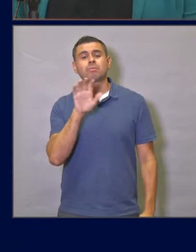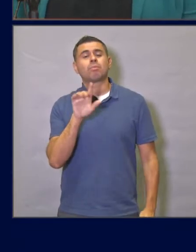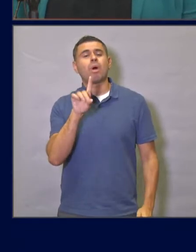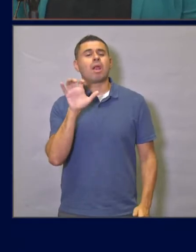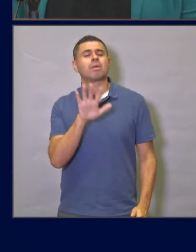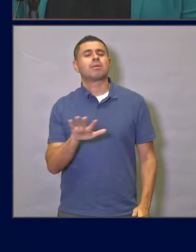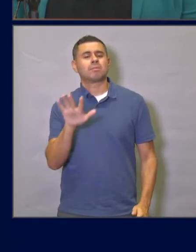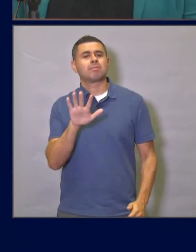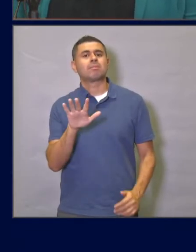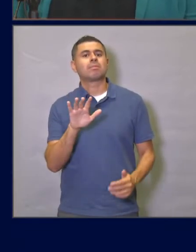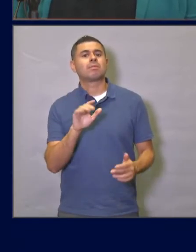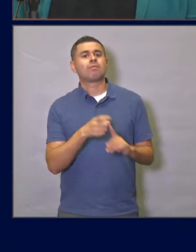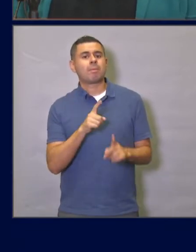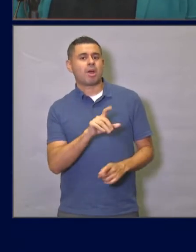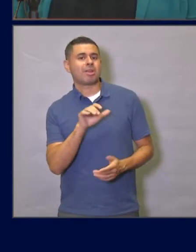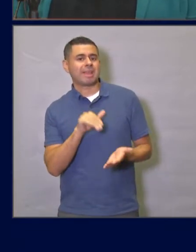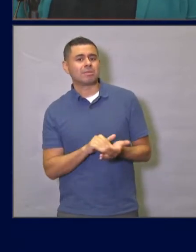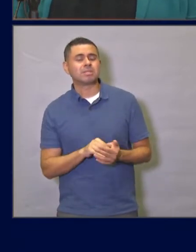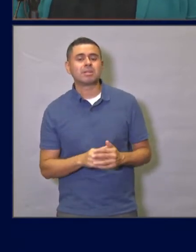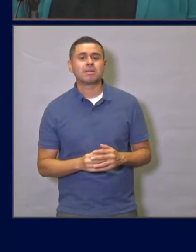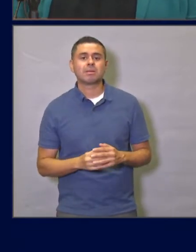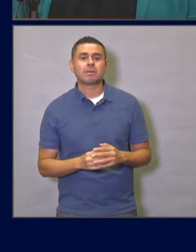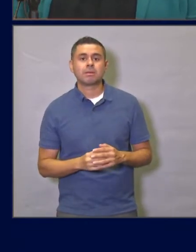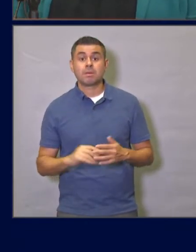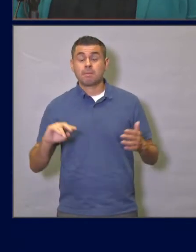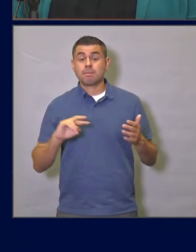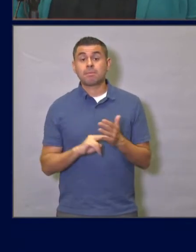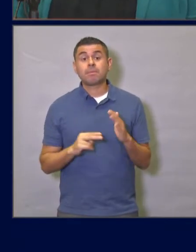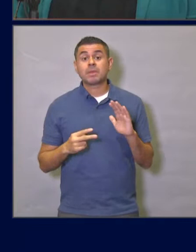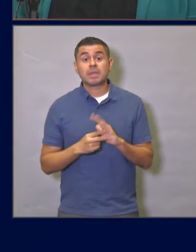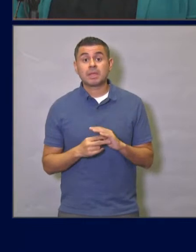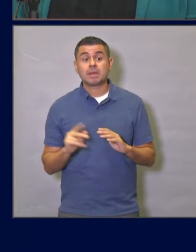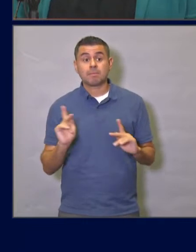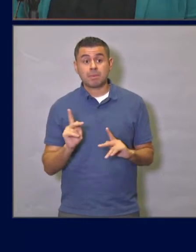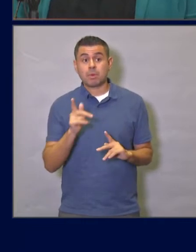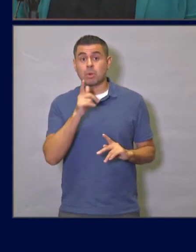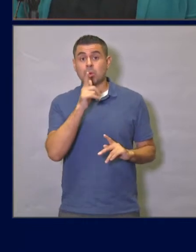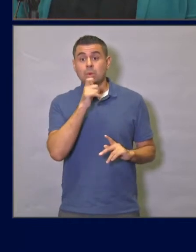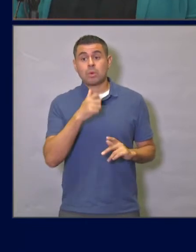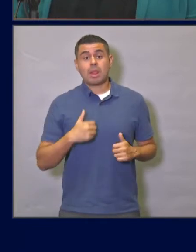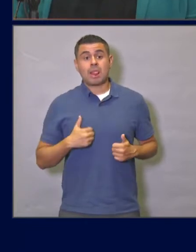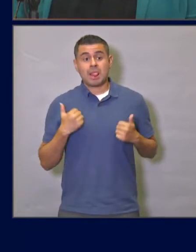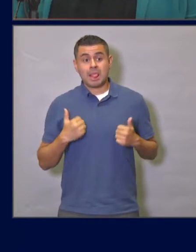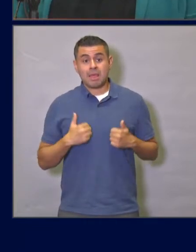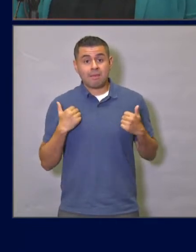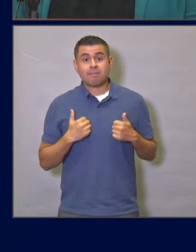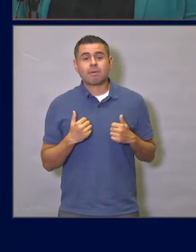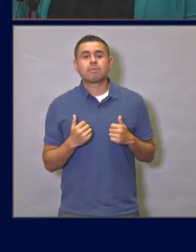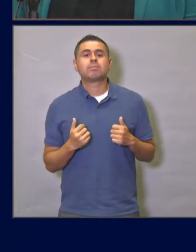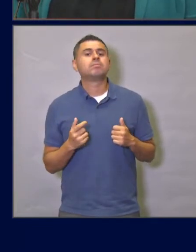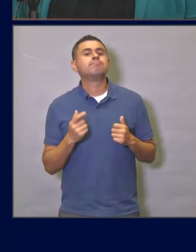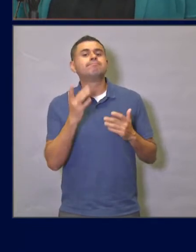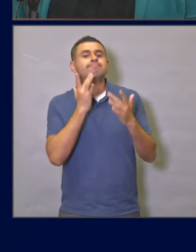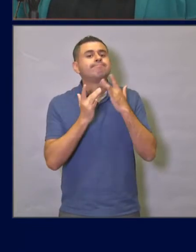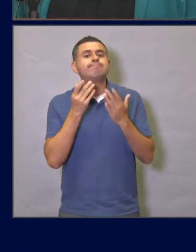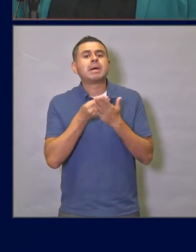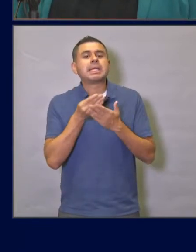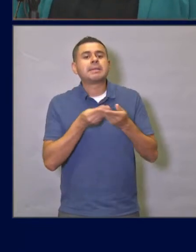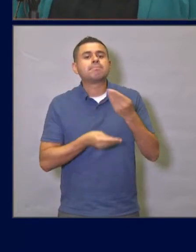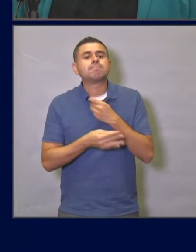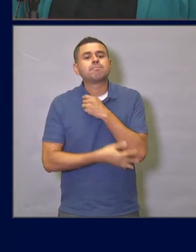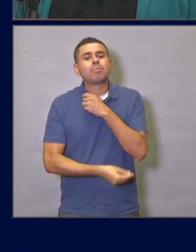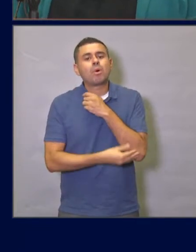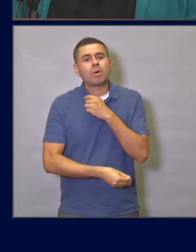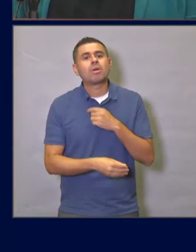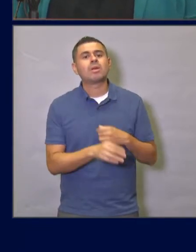la primera semana de septiembre, los casos entre las personas que viven en las áreas con mayor pobreza fueron de 92 por